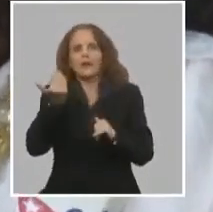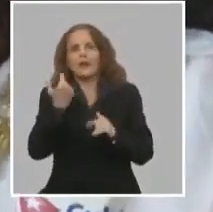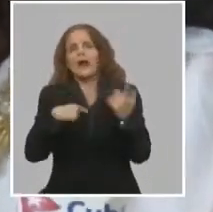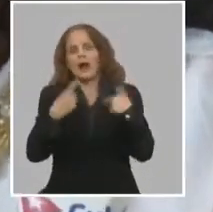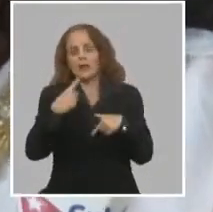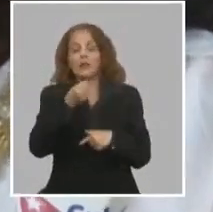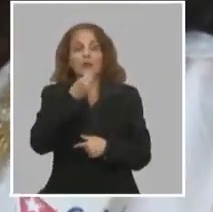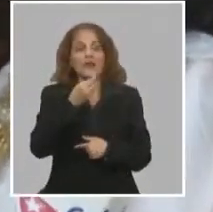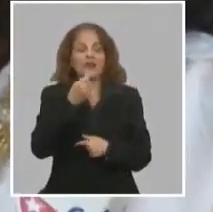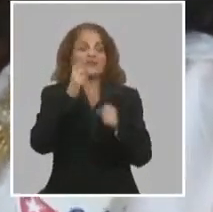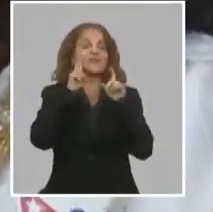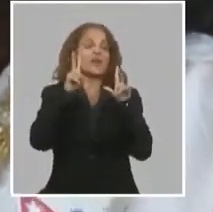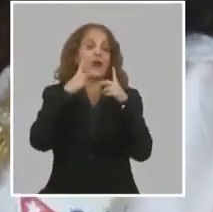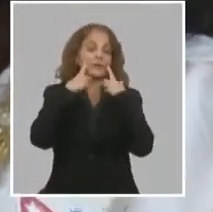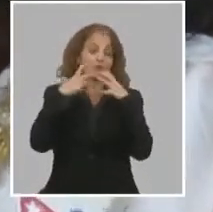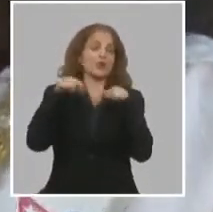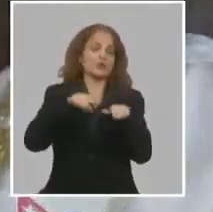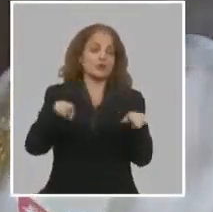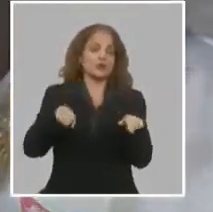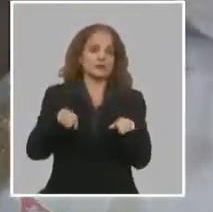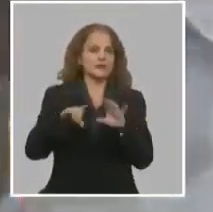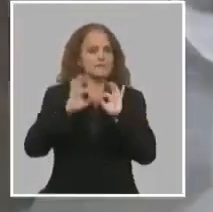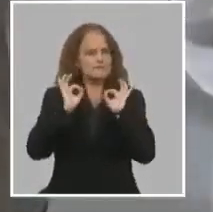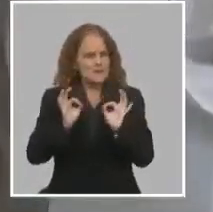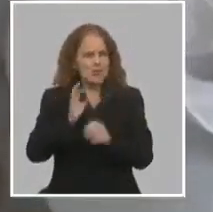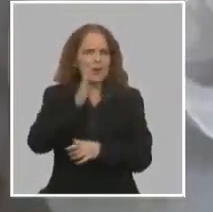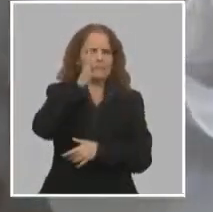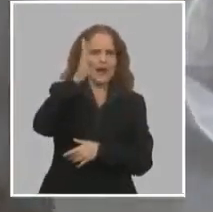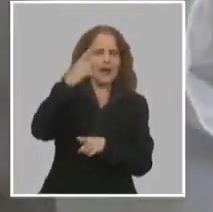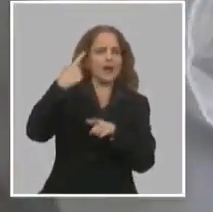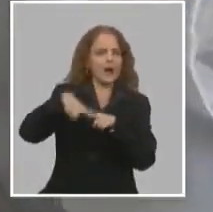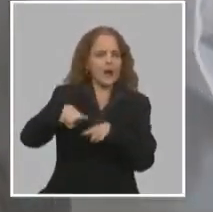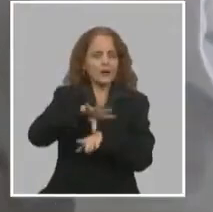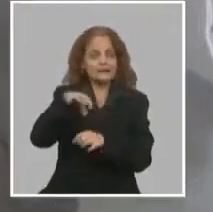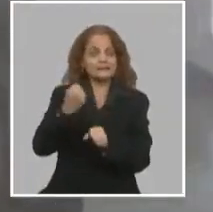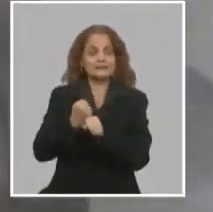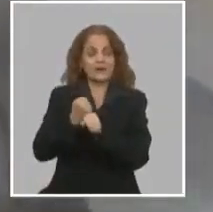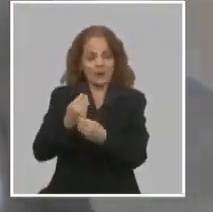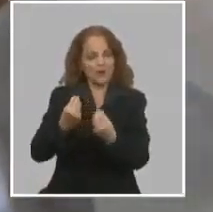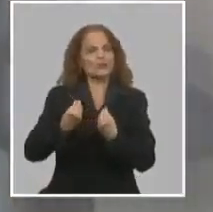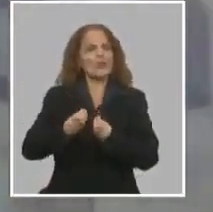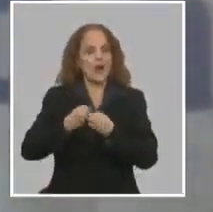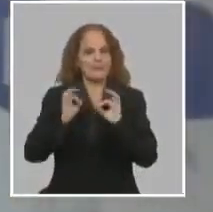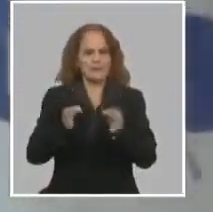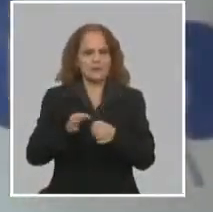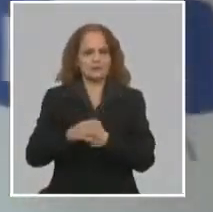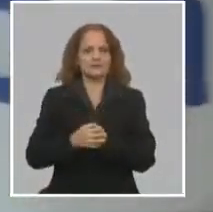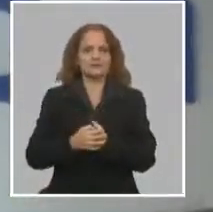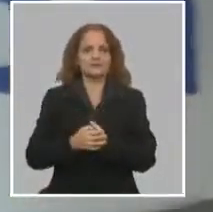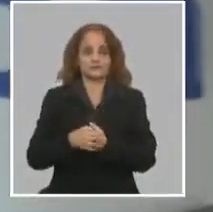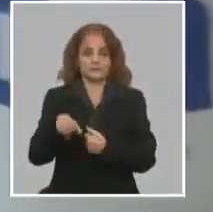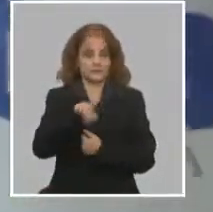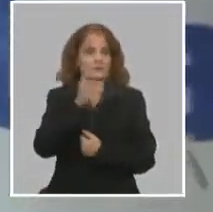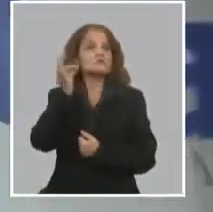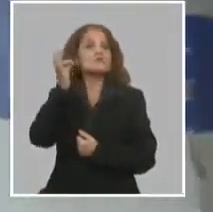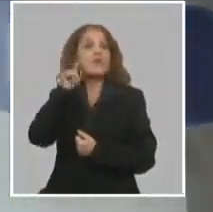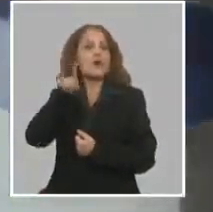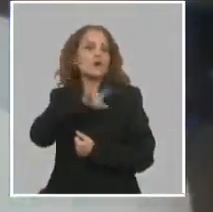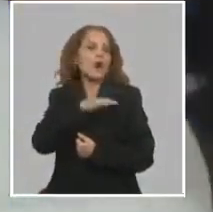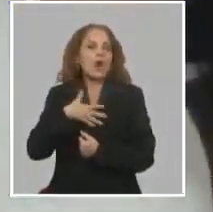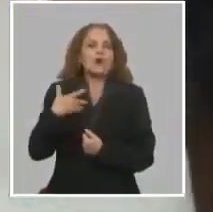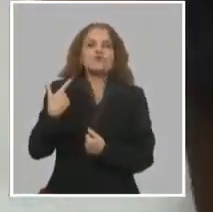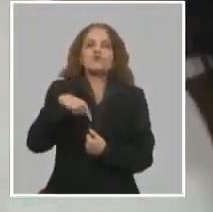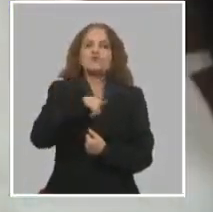vida. Y esta misión me ha servido para eso. Con emociones a flor de piel, Ladysbeth López Cantero siente el orgullo